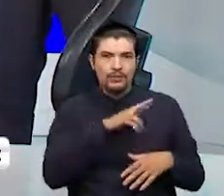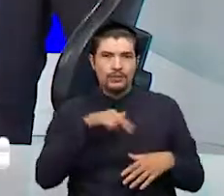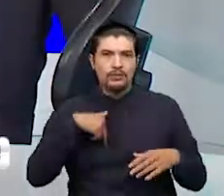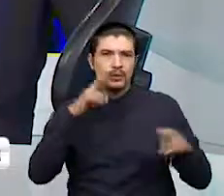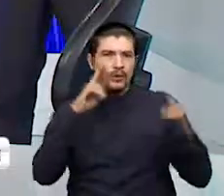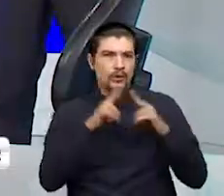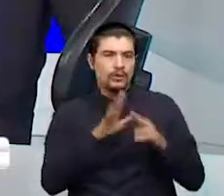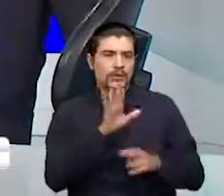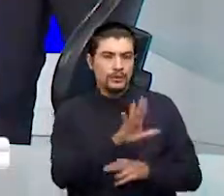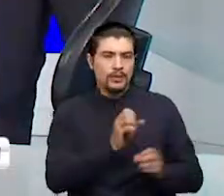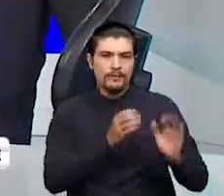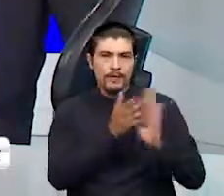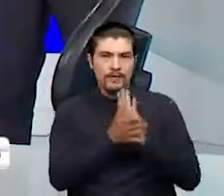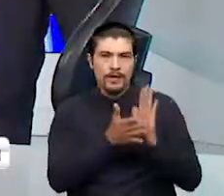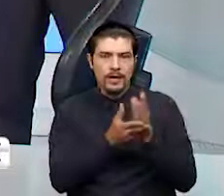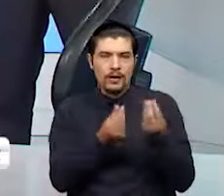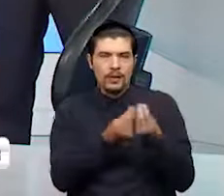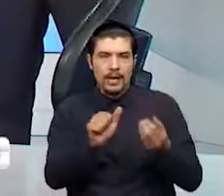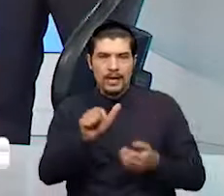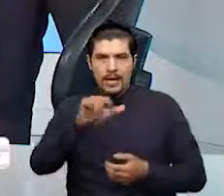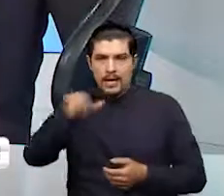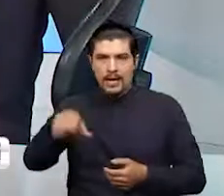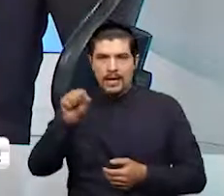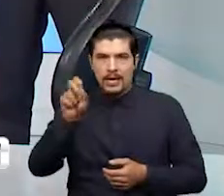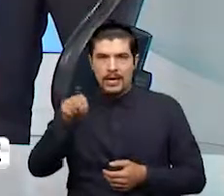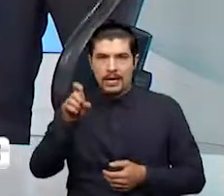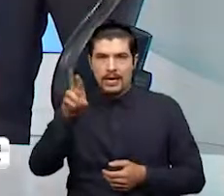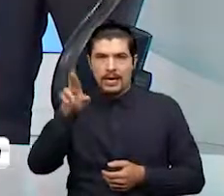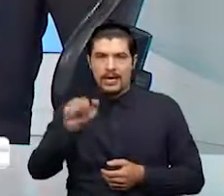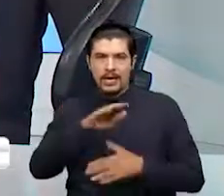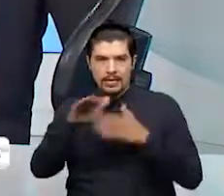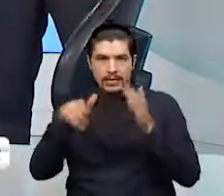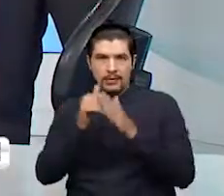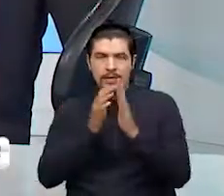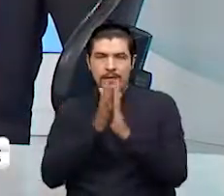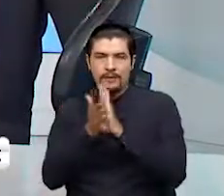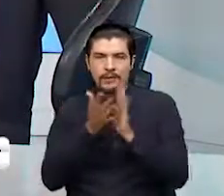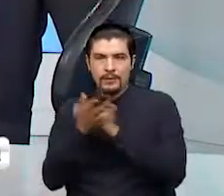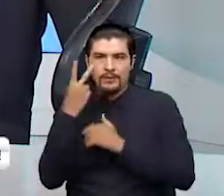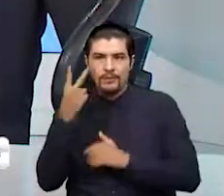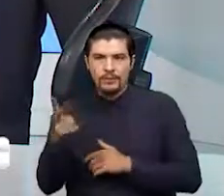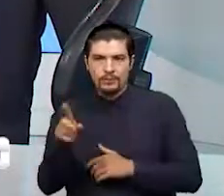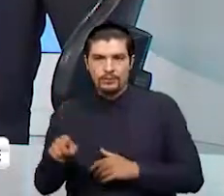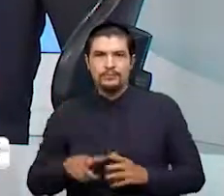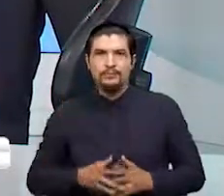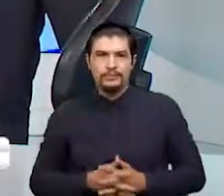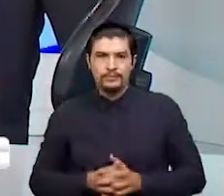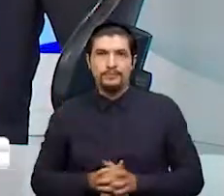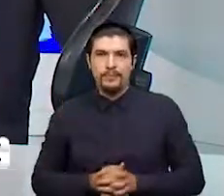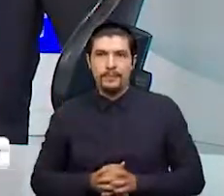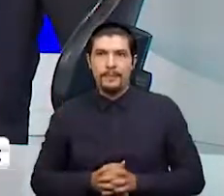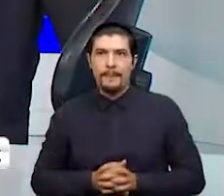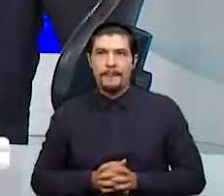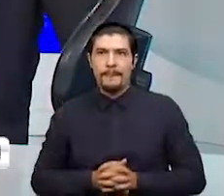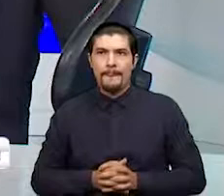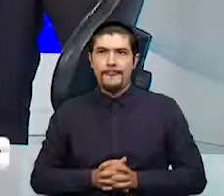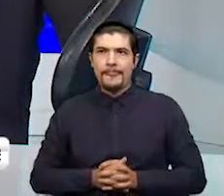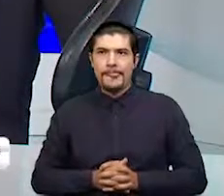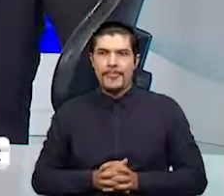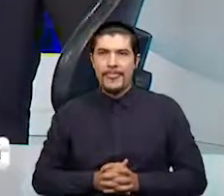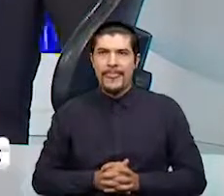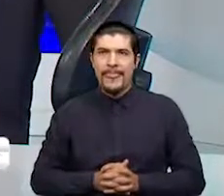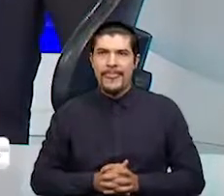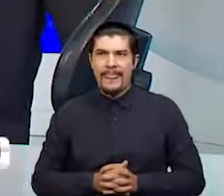nuestra compañera Alejandra Rincón para que nos entregue todos los detalles con respecto a las medidas que adoptan las autoridades en Barranca Bermeja para